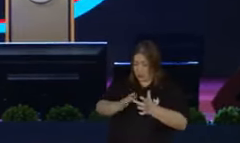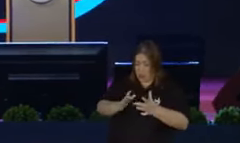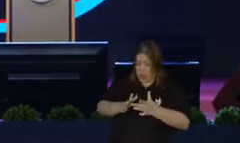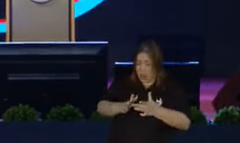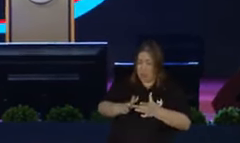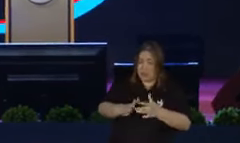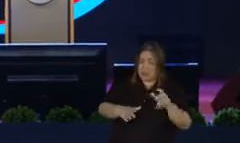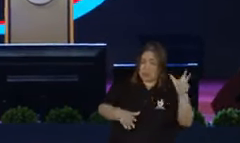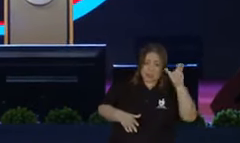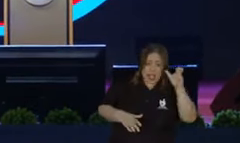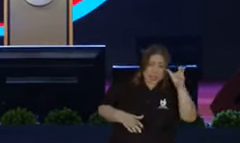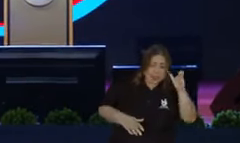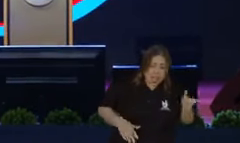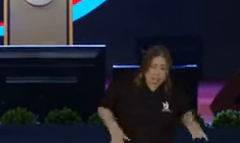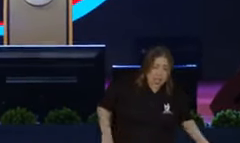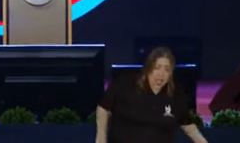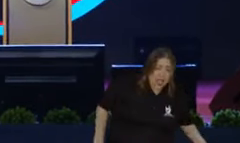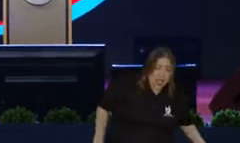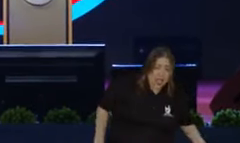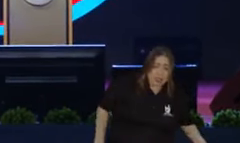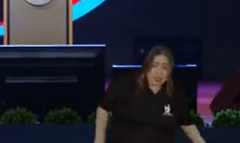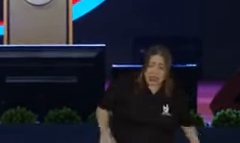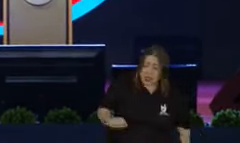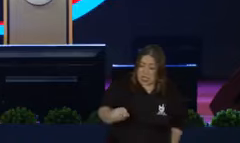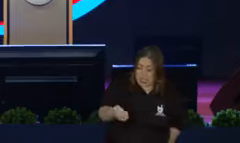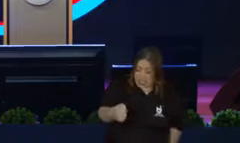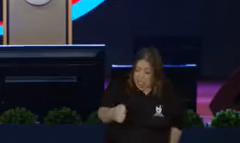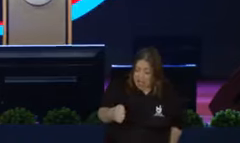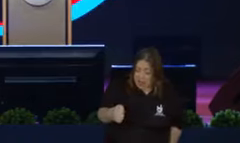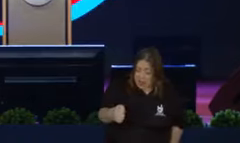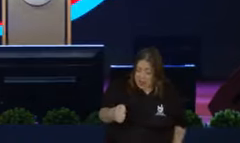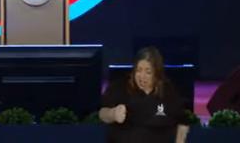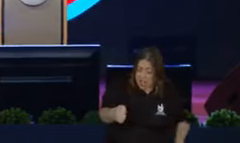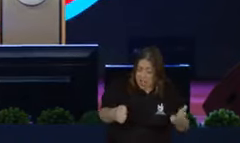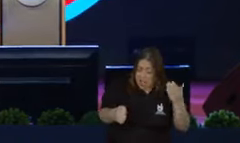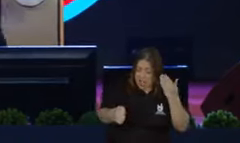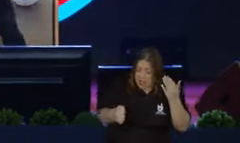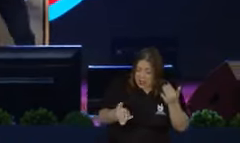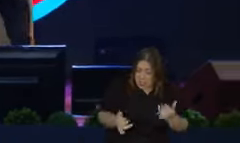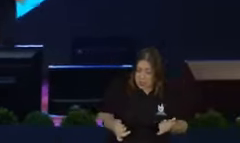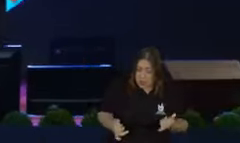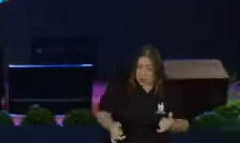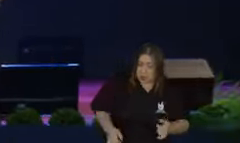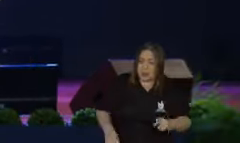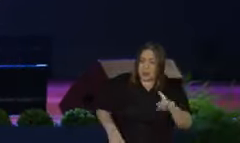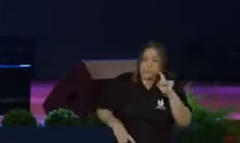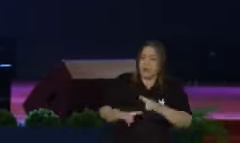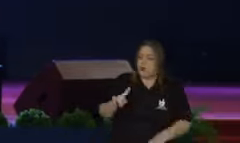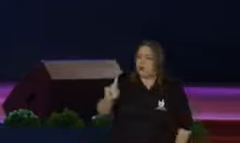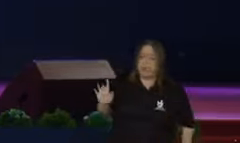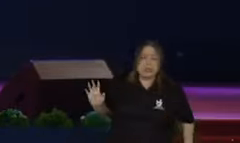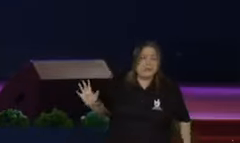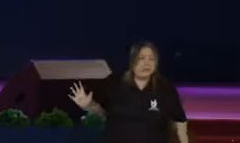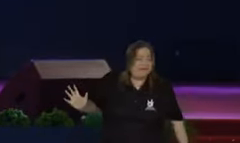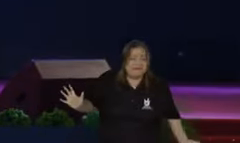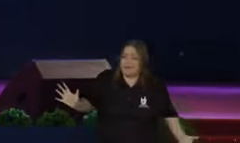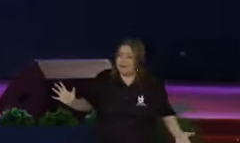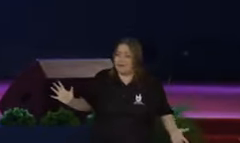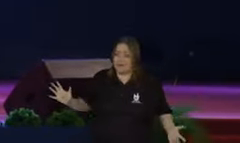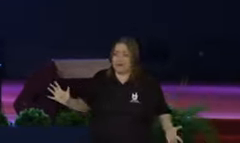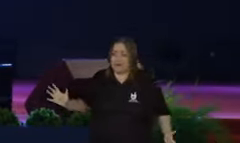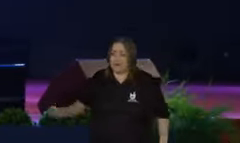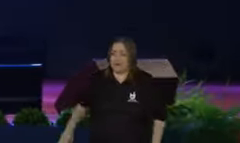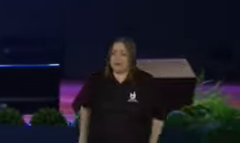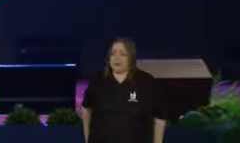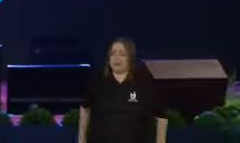Hace un ratito me dio la llave y ahora soy el Satanás. ¿Por qué no pones tu mira en las cosas, sino en las de